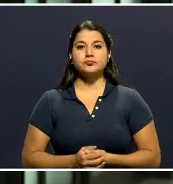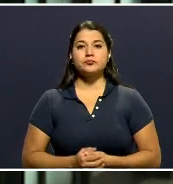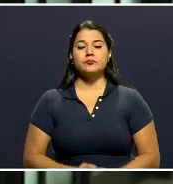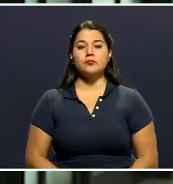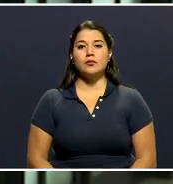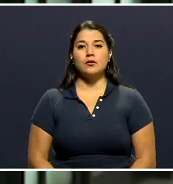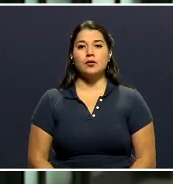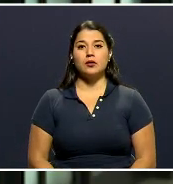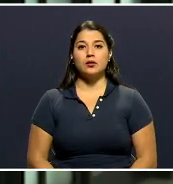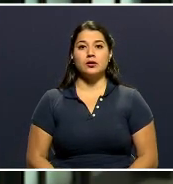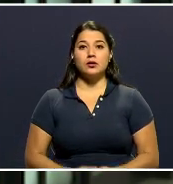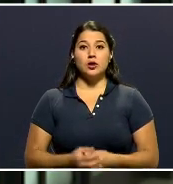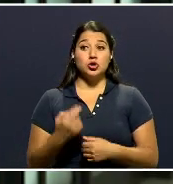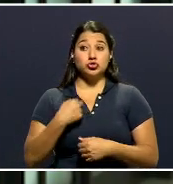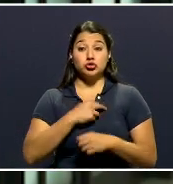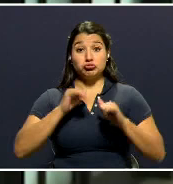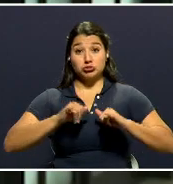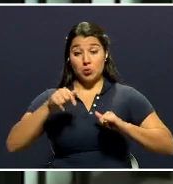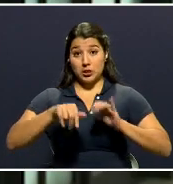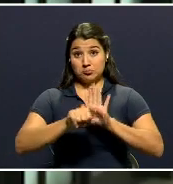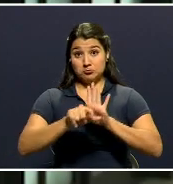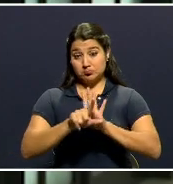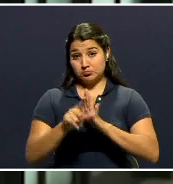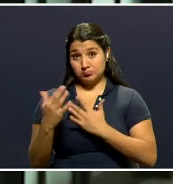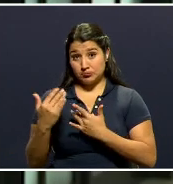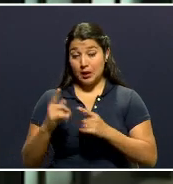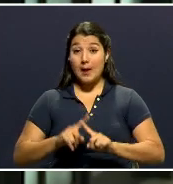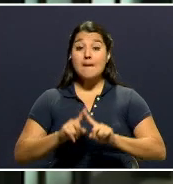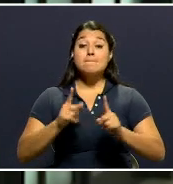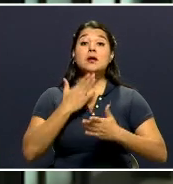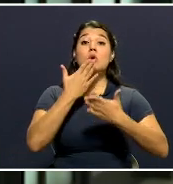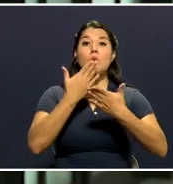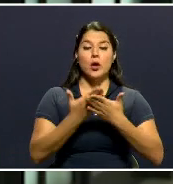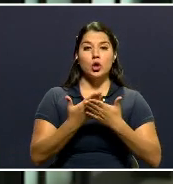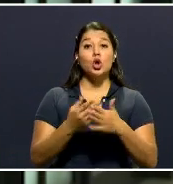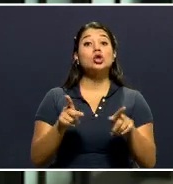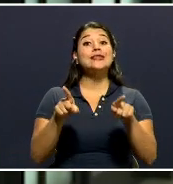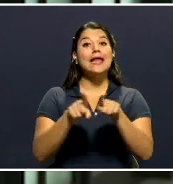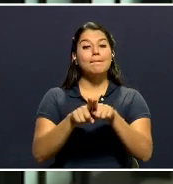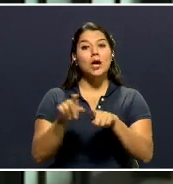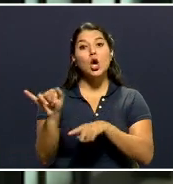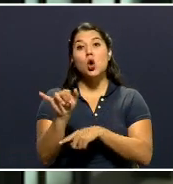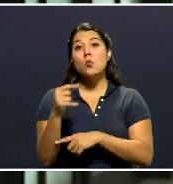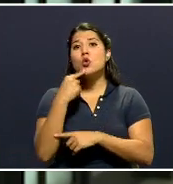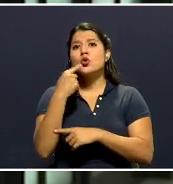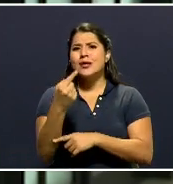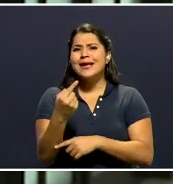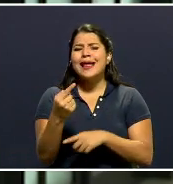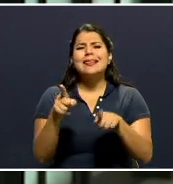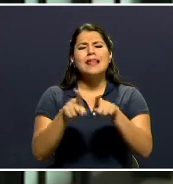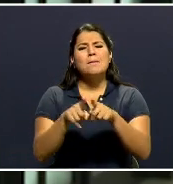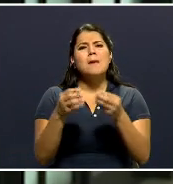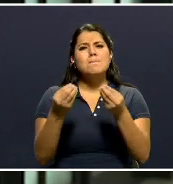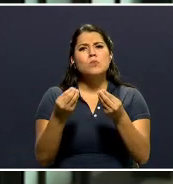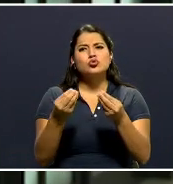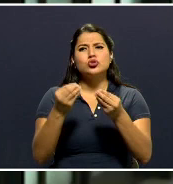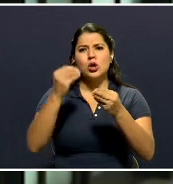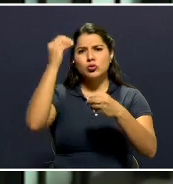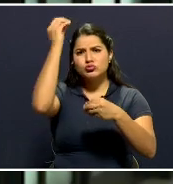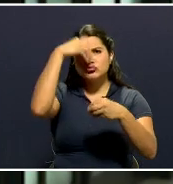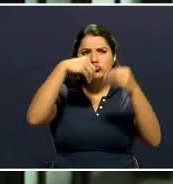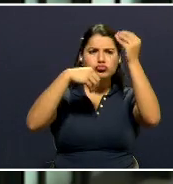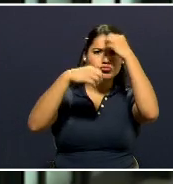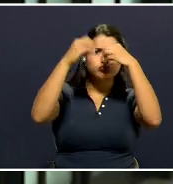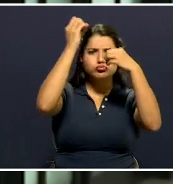lo que hemos estado acá en la Asamblea Legislativa. Pero bueno, también, como les dije, hubo muchísimo movimiento con respecto a lo que fue la